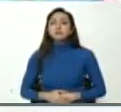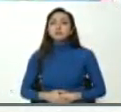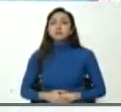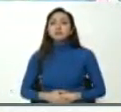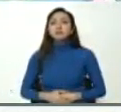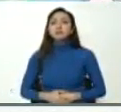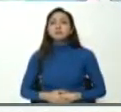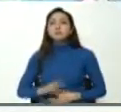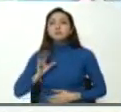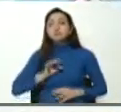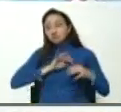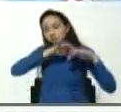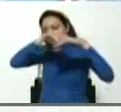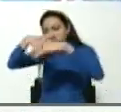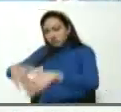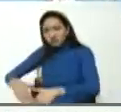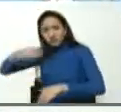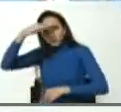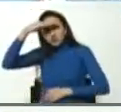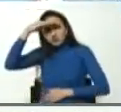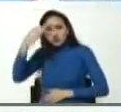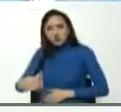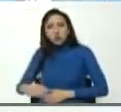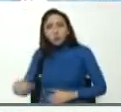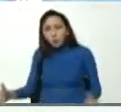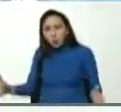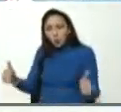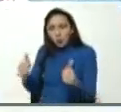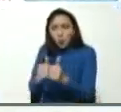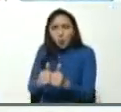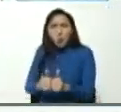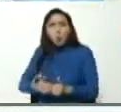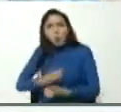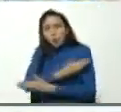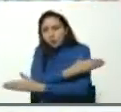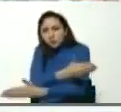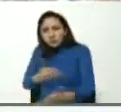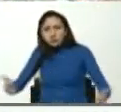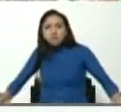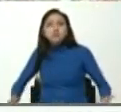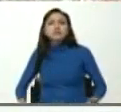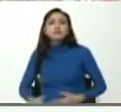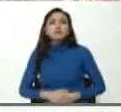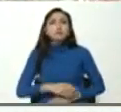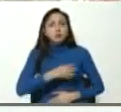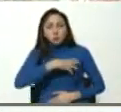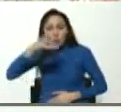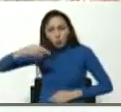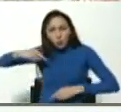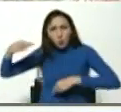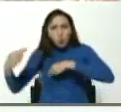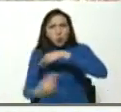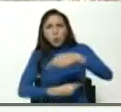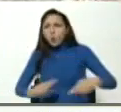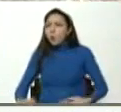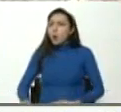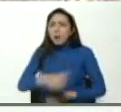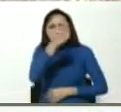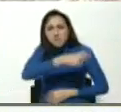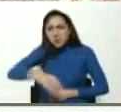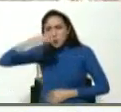cuarteles junto al recibimiento apasionado patriótico y revolucionario de miles de